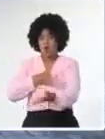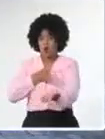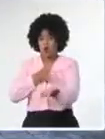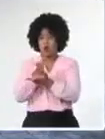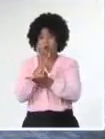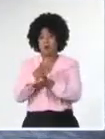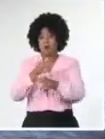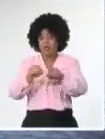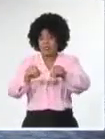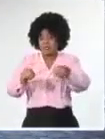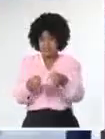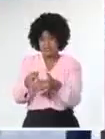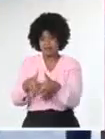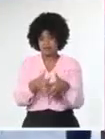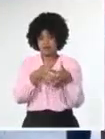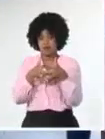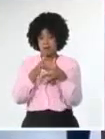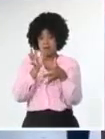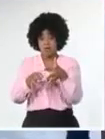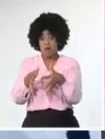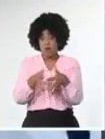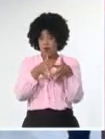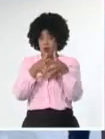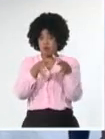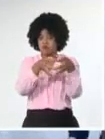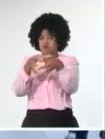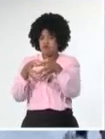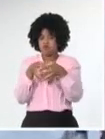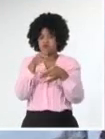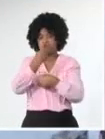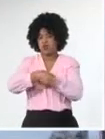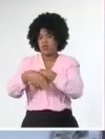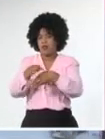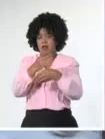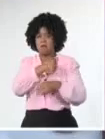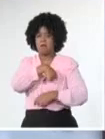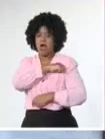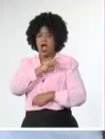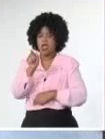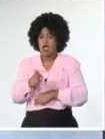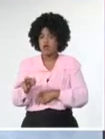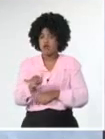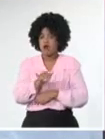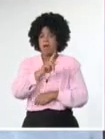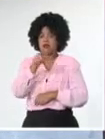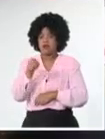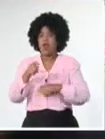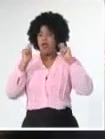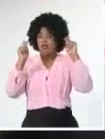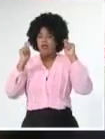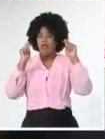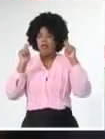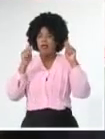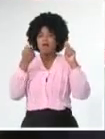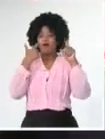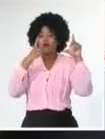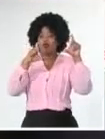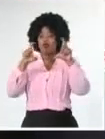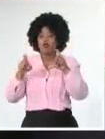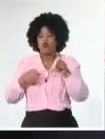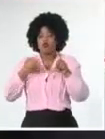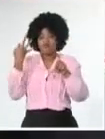de Estados Unidos. Desde ese mismo país y también Bahamas, España e Italia han llegado en las últimas horas imágenes que dan fe de